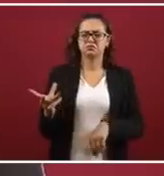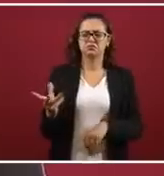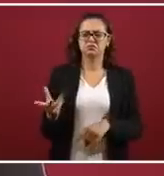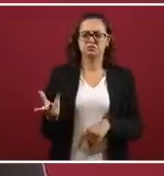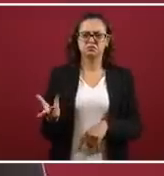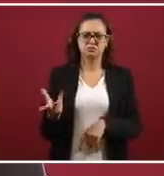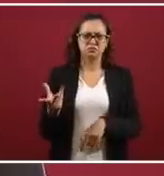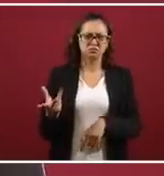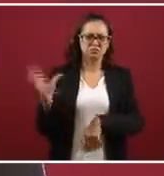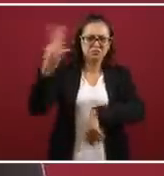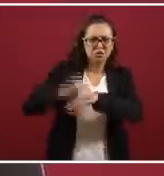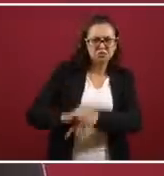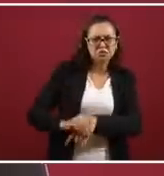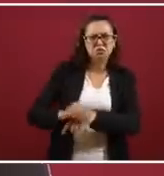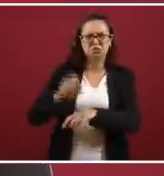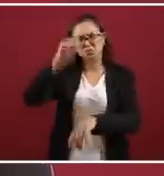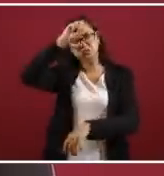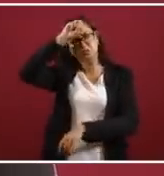una mina,